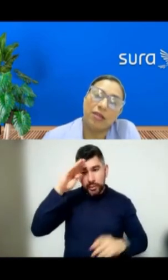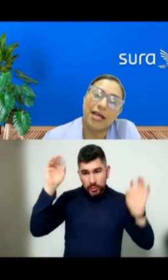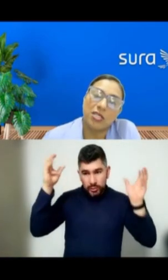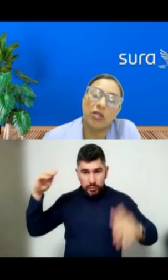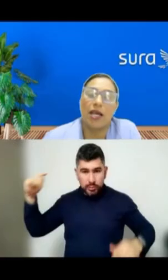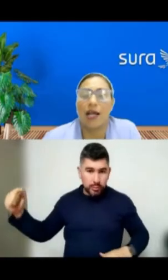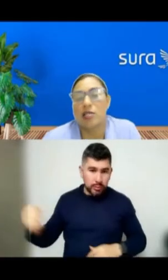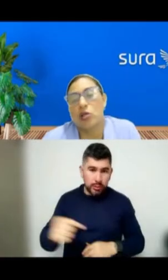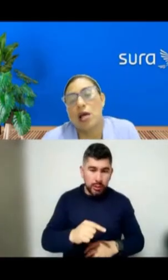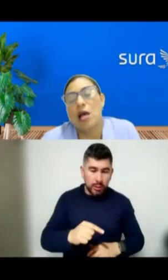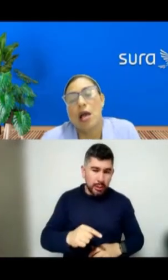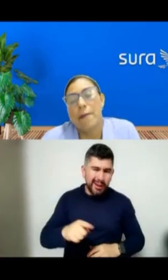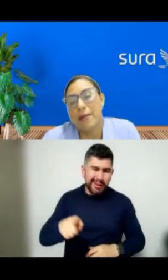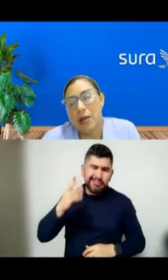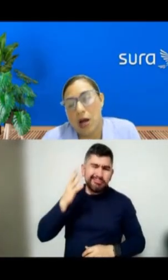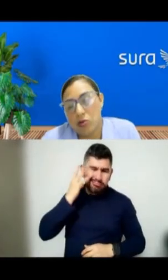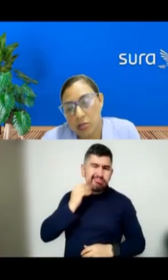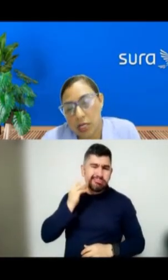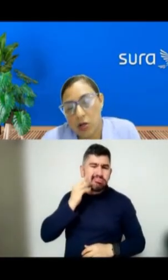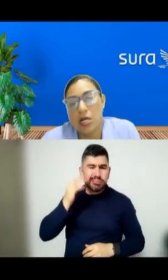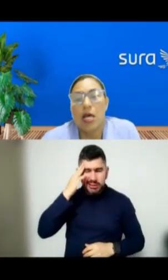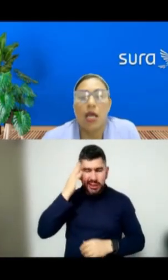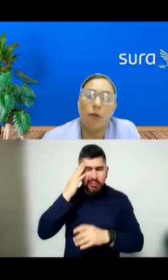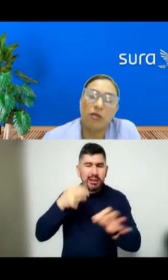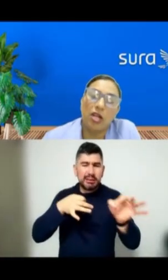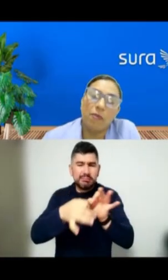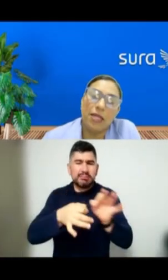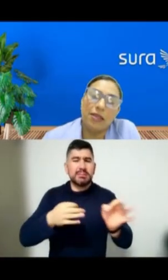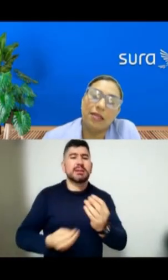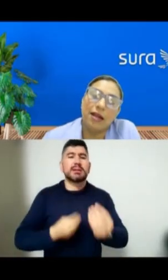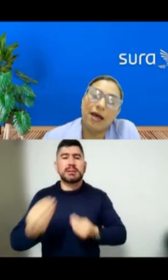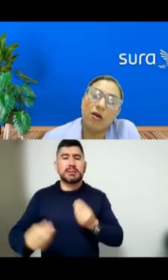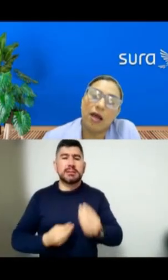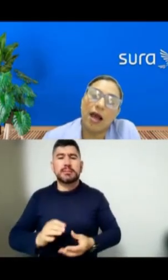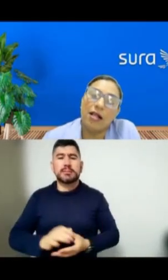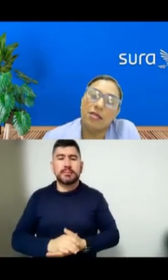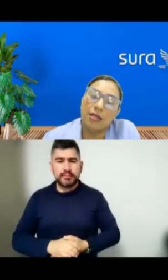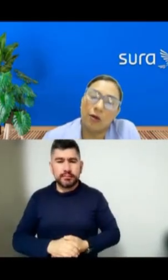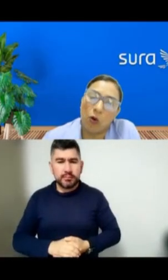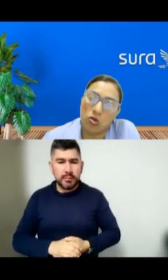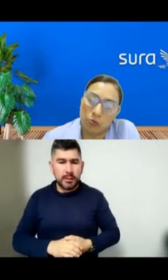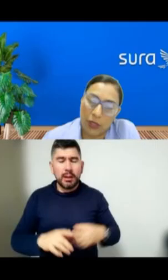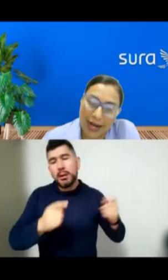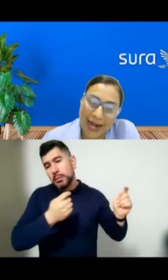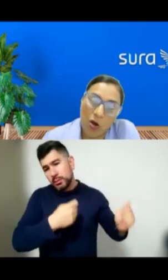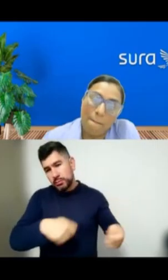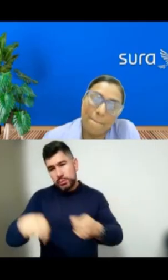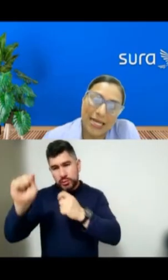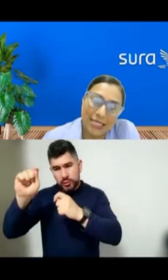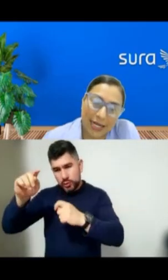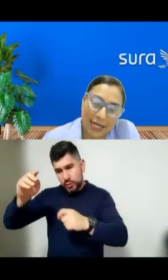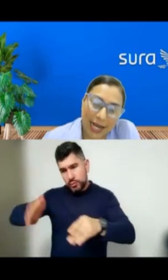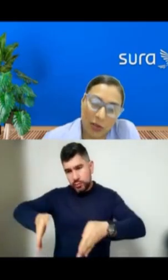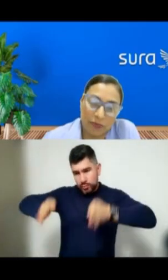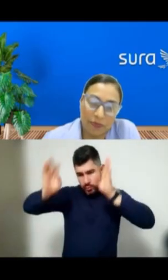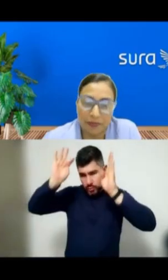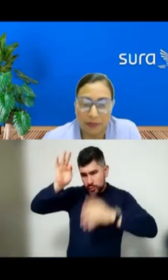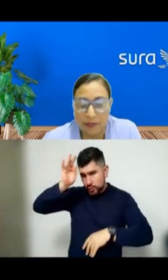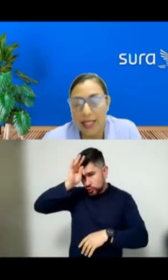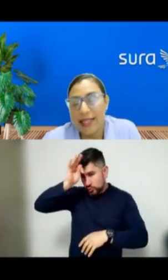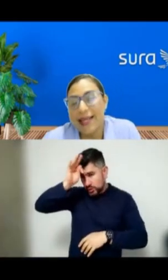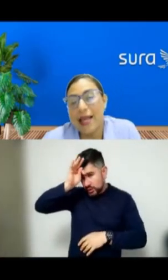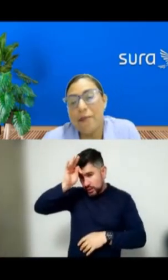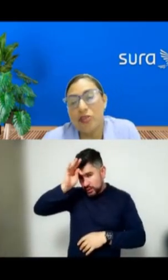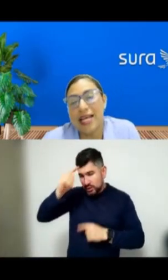para darnos indicaciones en caso de primeros auxilios y posteriormente trasladarlo al centro hospitalario más